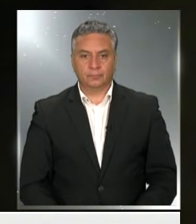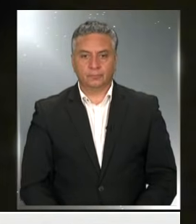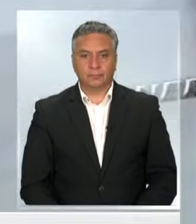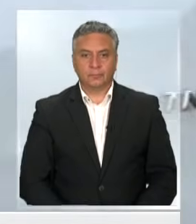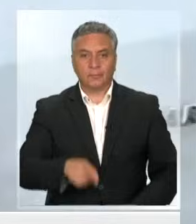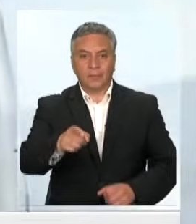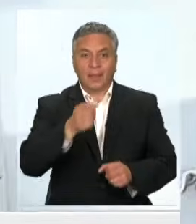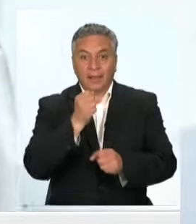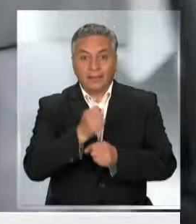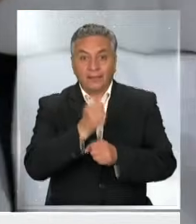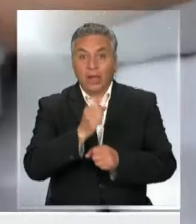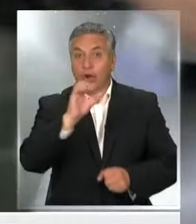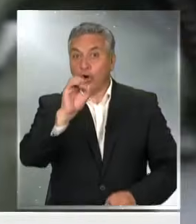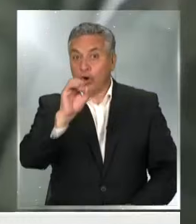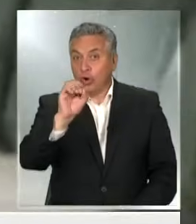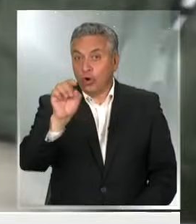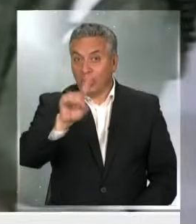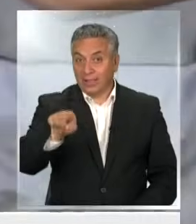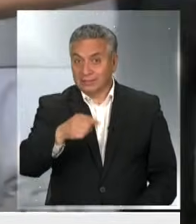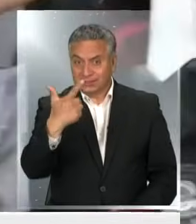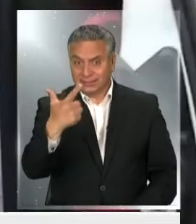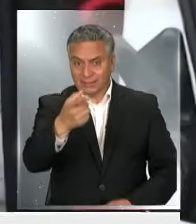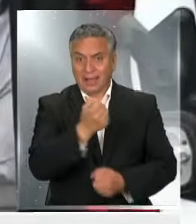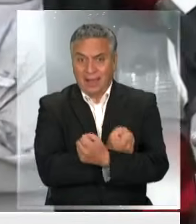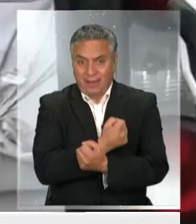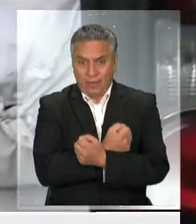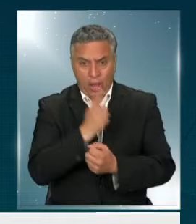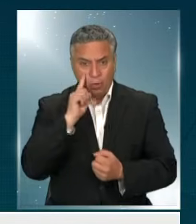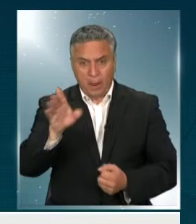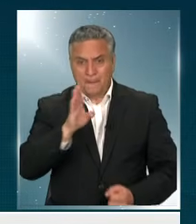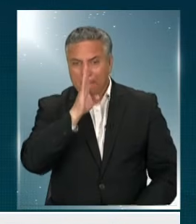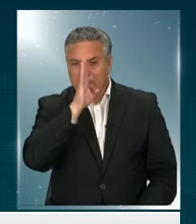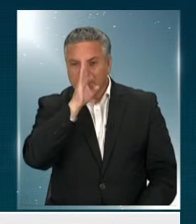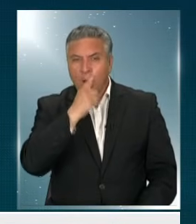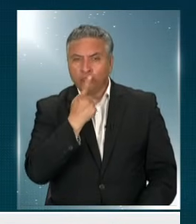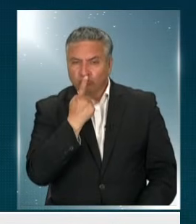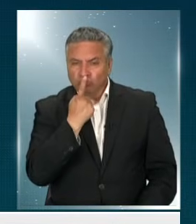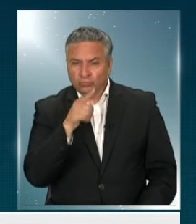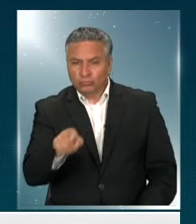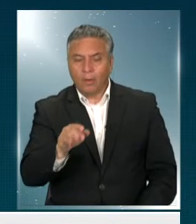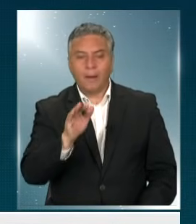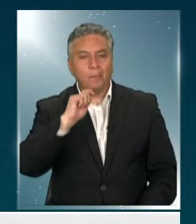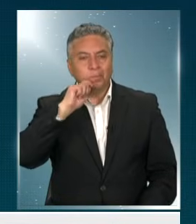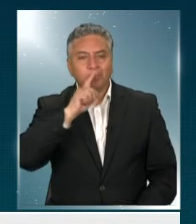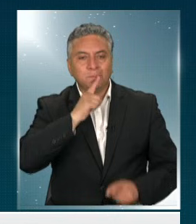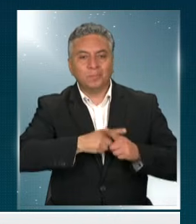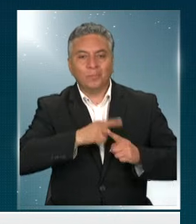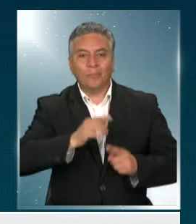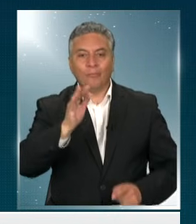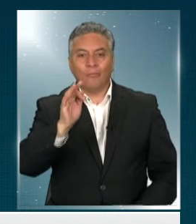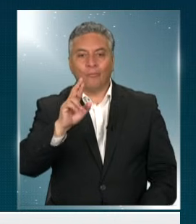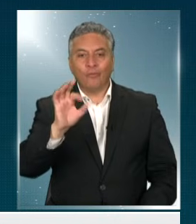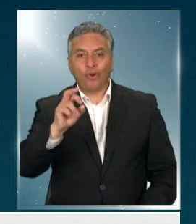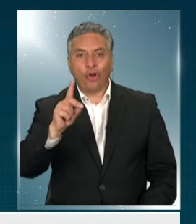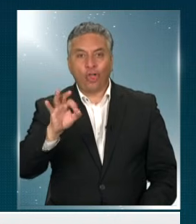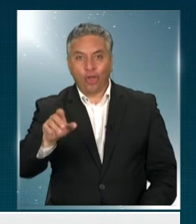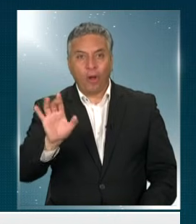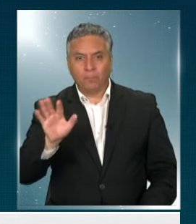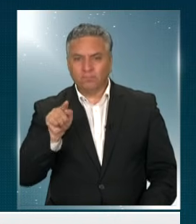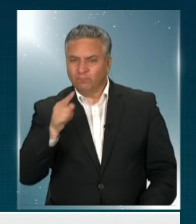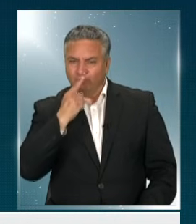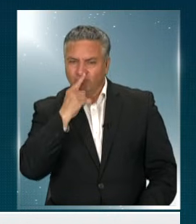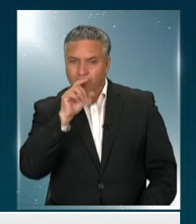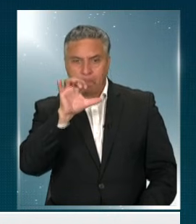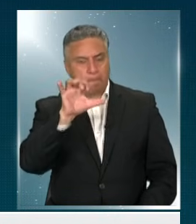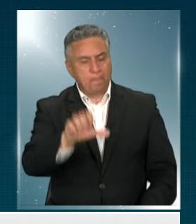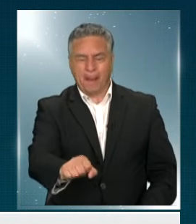Pero el trabajo del OS-7 de carabineros y el implacable olfato del perro Frodo permitieron frenar la distribución de las sustancias.